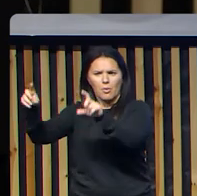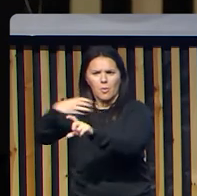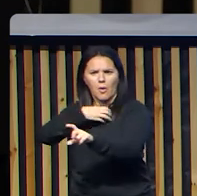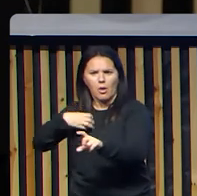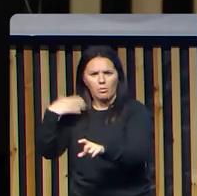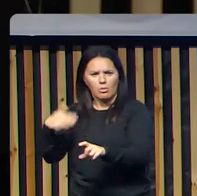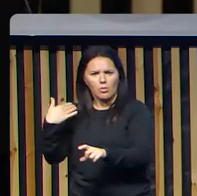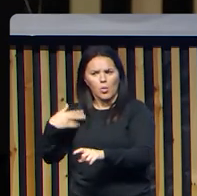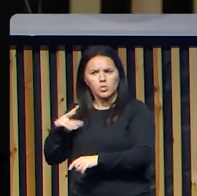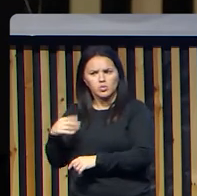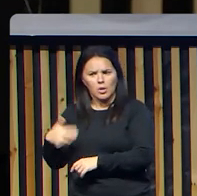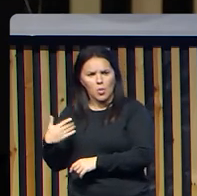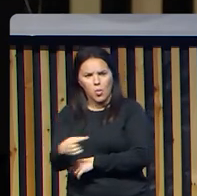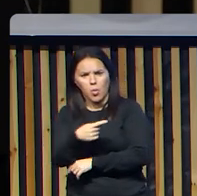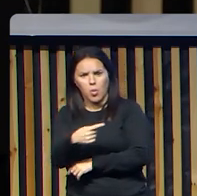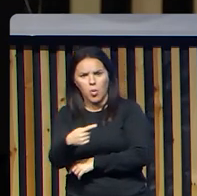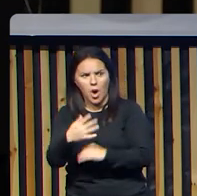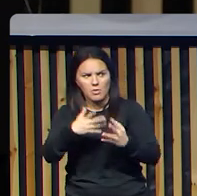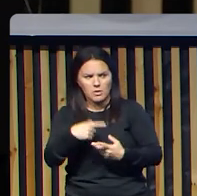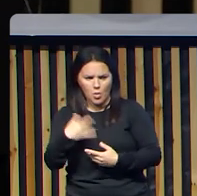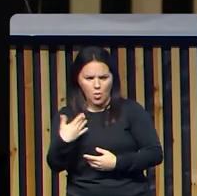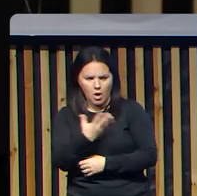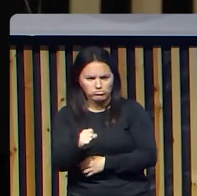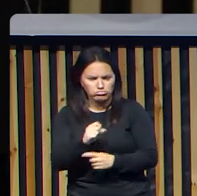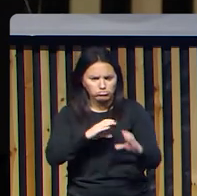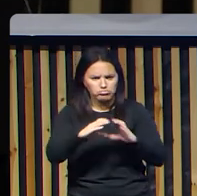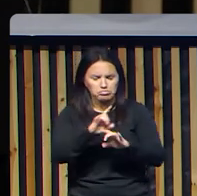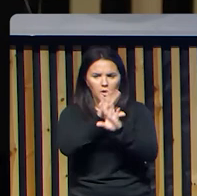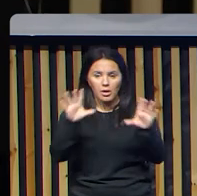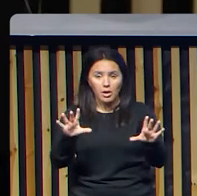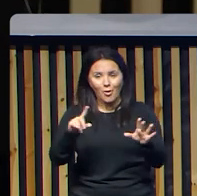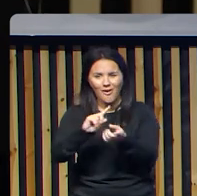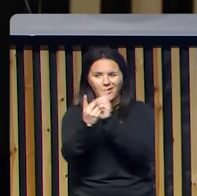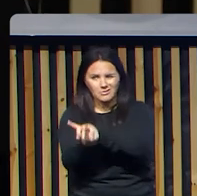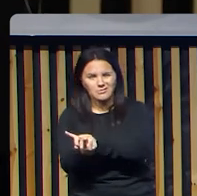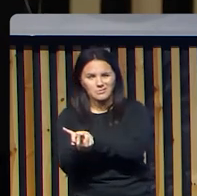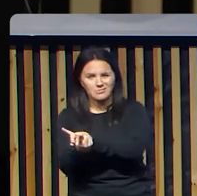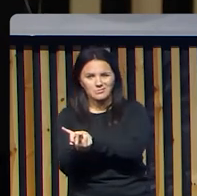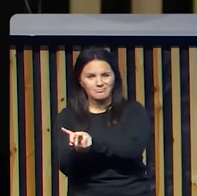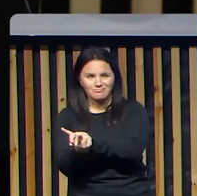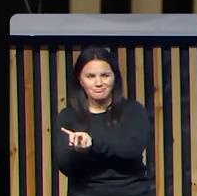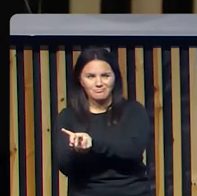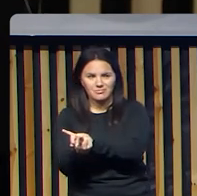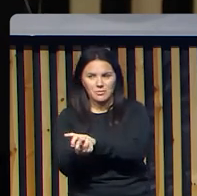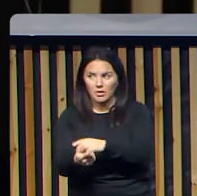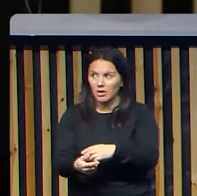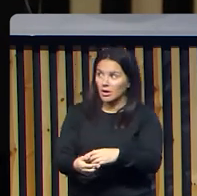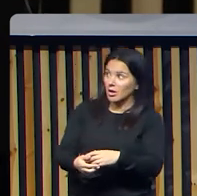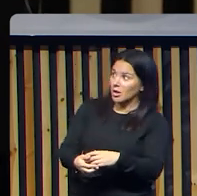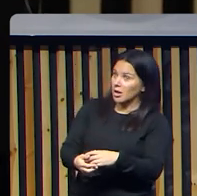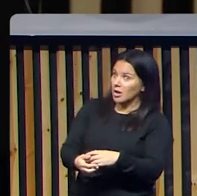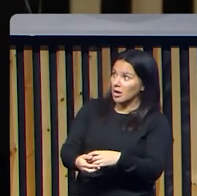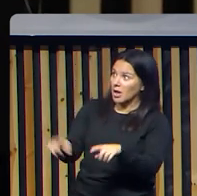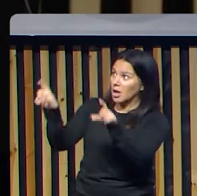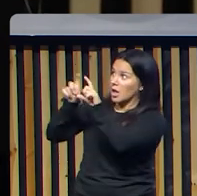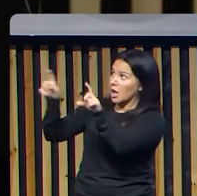hay que ponerse las pilas mira lo que están haciendo y no al revés de Wow mira lo que están haciendo